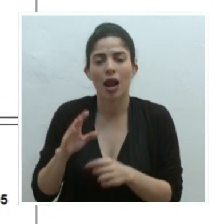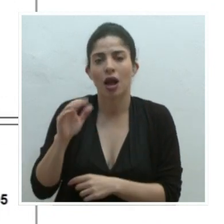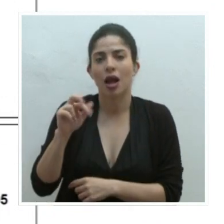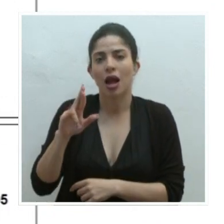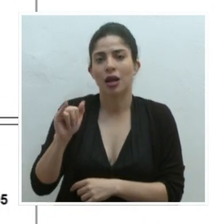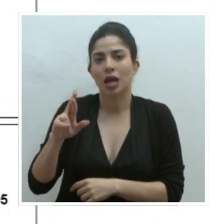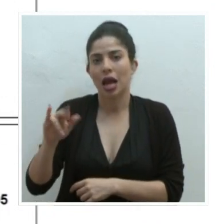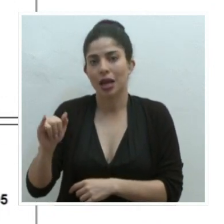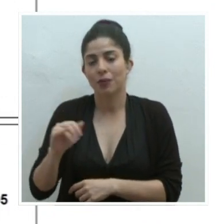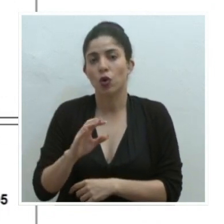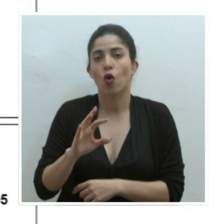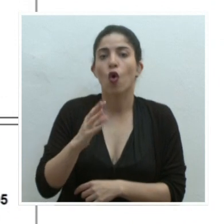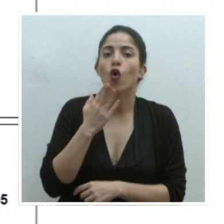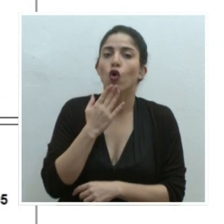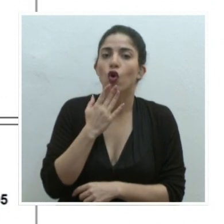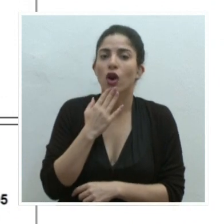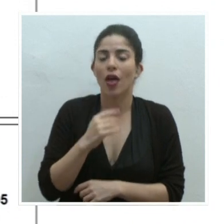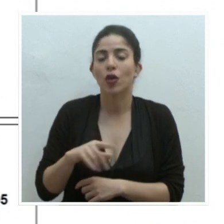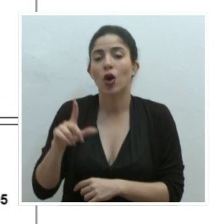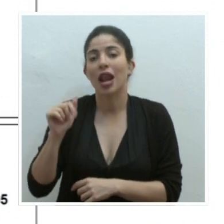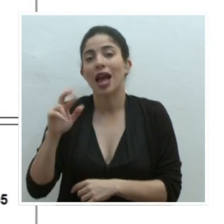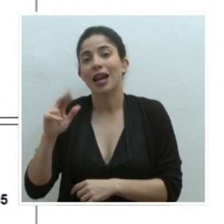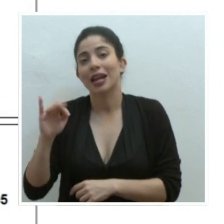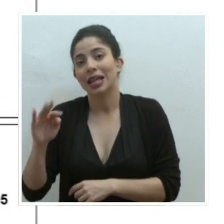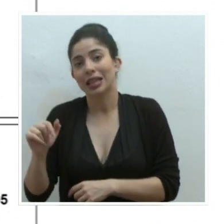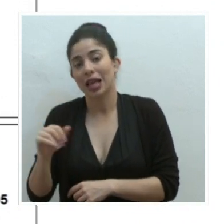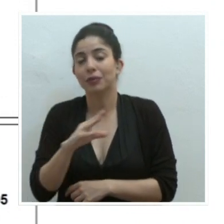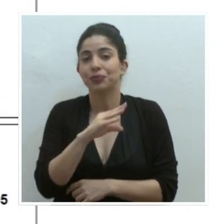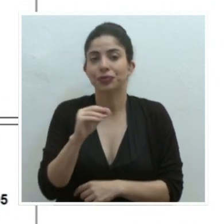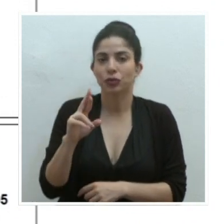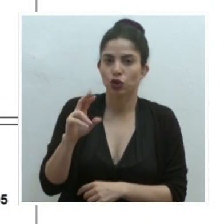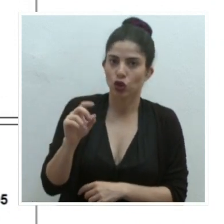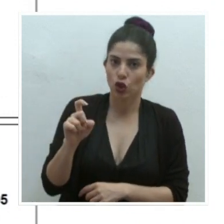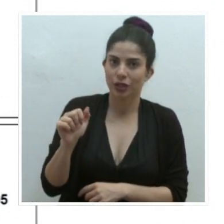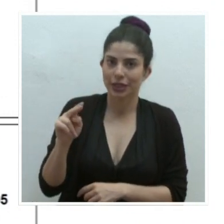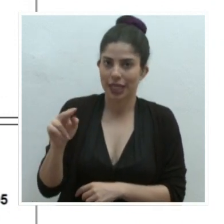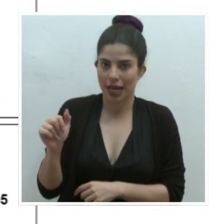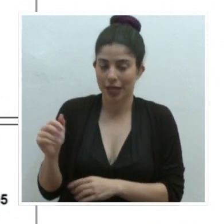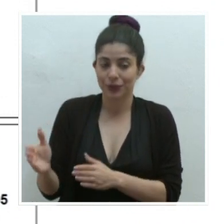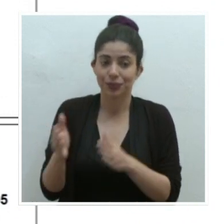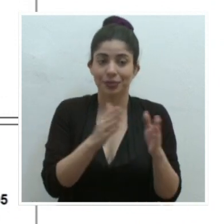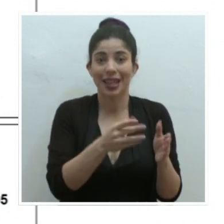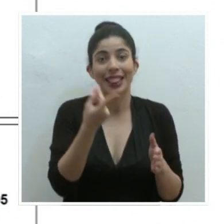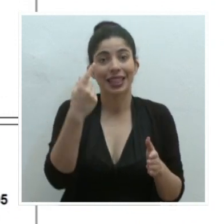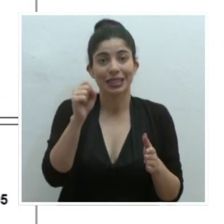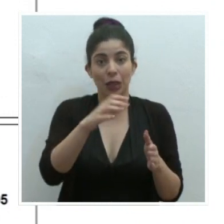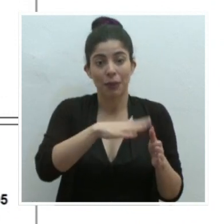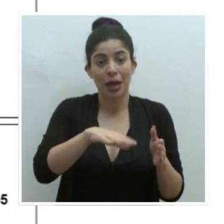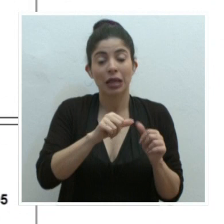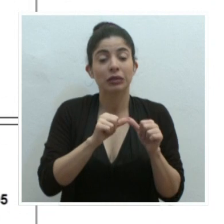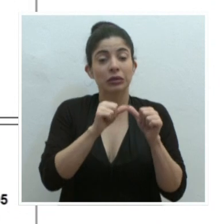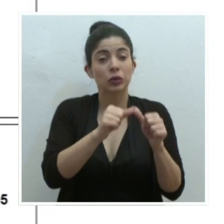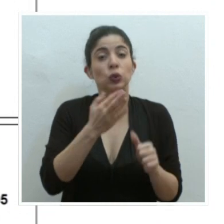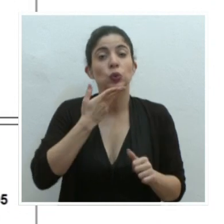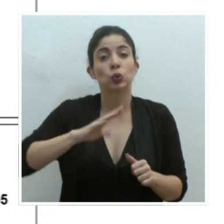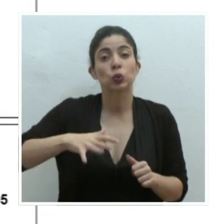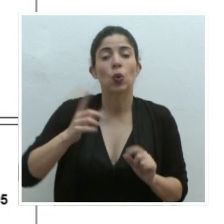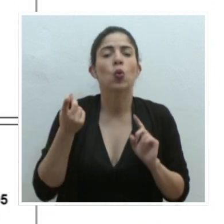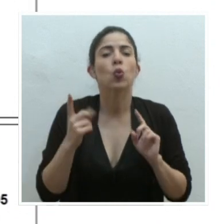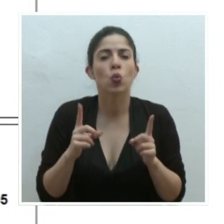Cariari, Colorado, La Rita y Roxana. Para el cantón de Desamparados se mantienen en alerta naranja